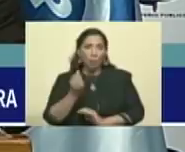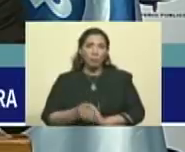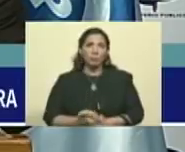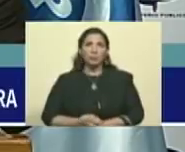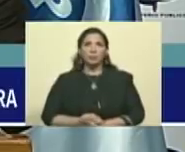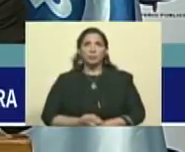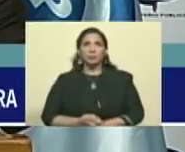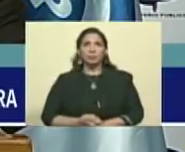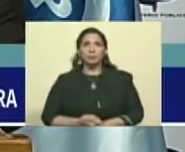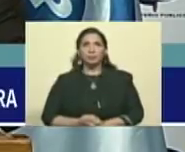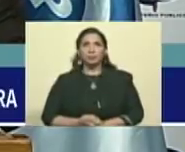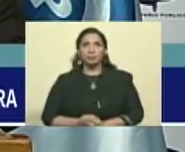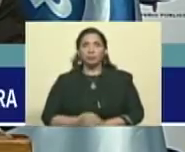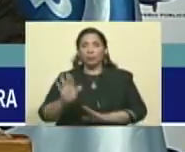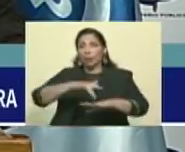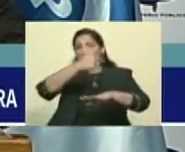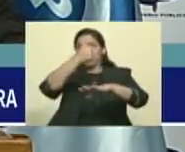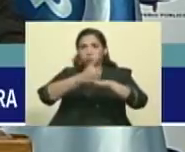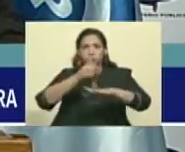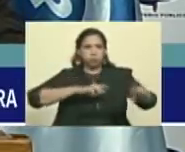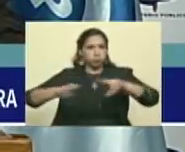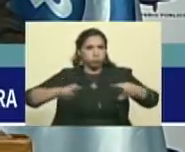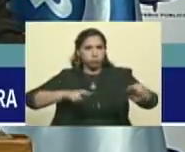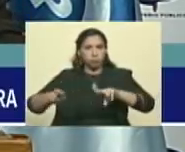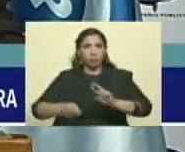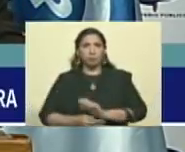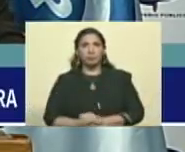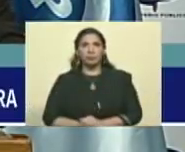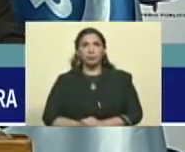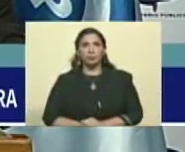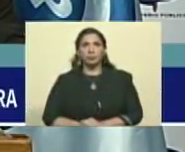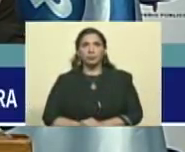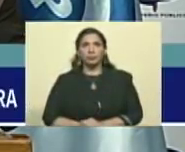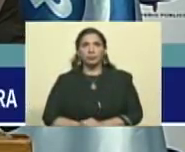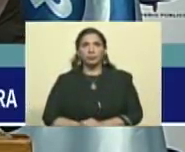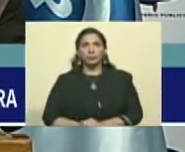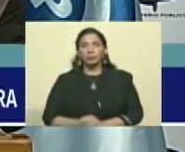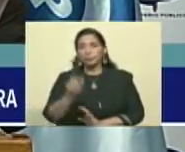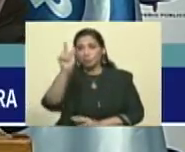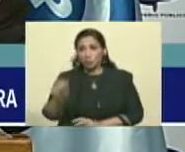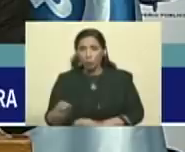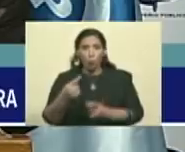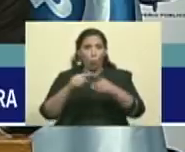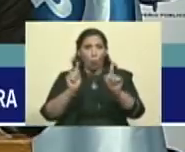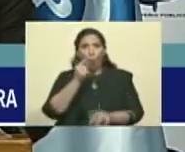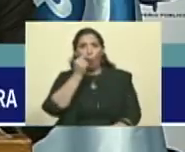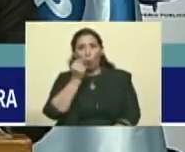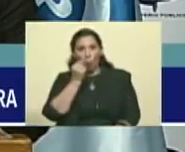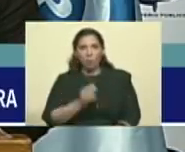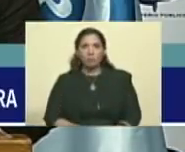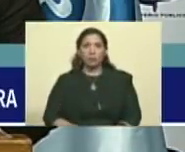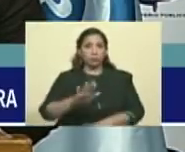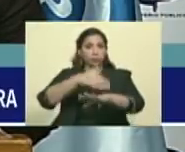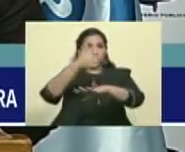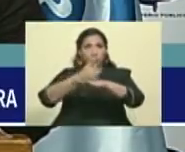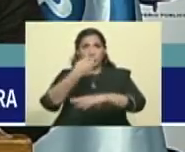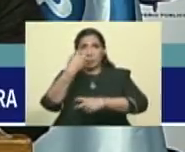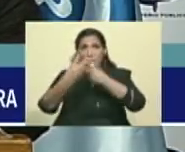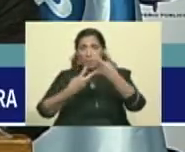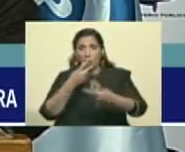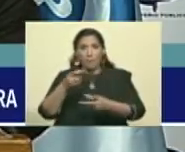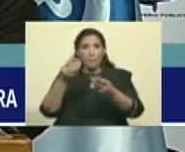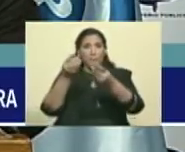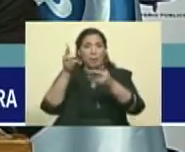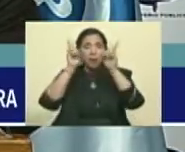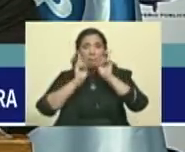Jaime, superintendente de operaciones. Y Freddy Daniel Márquez Vargas, superintendente de